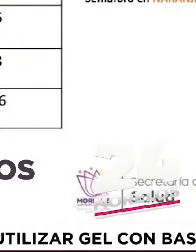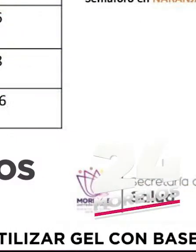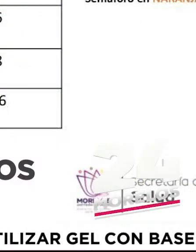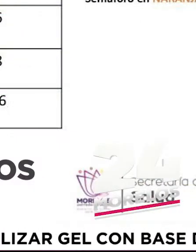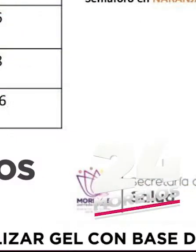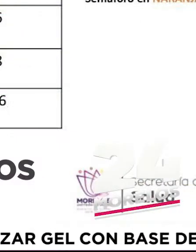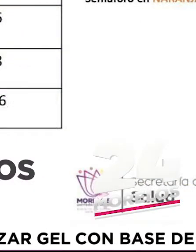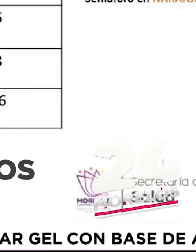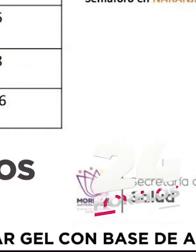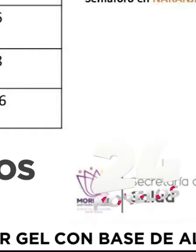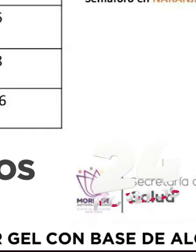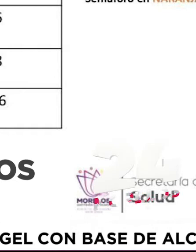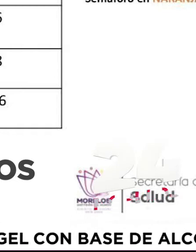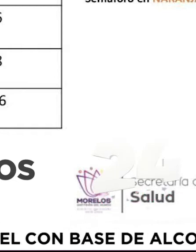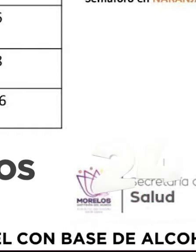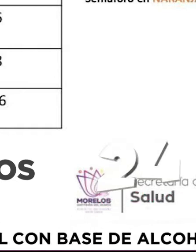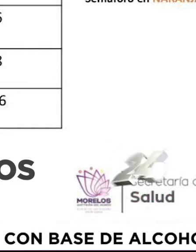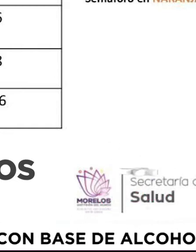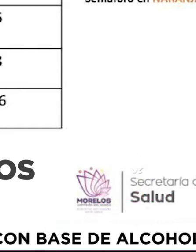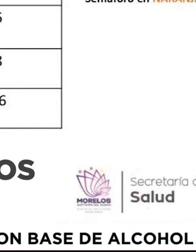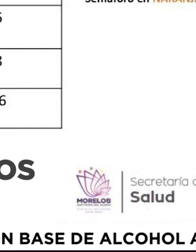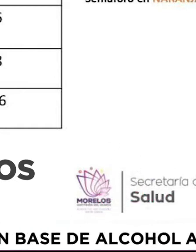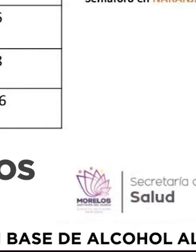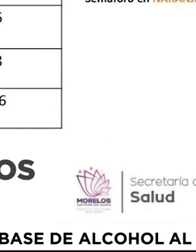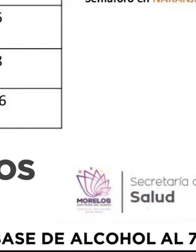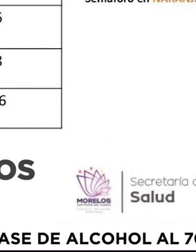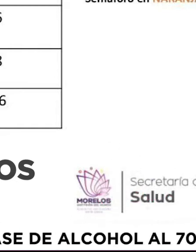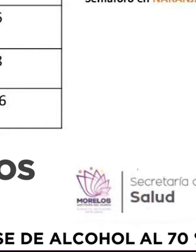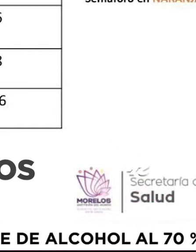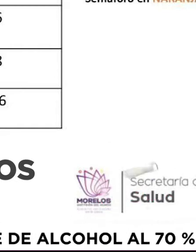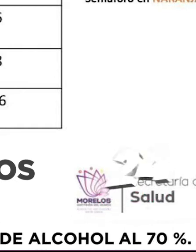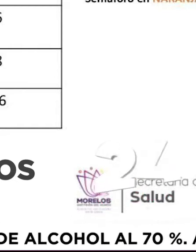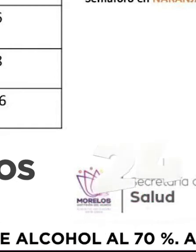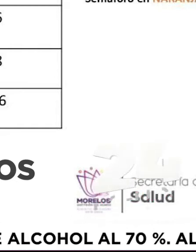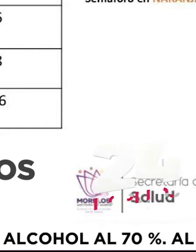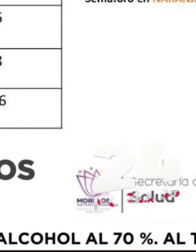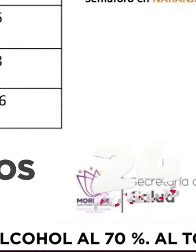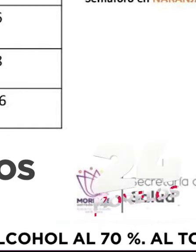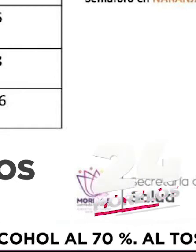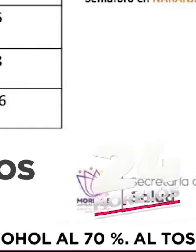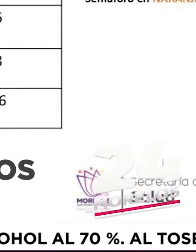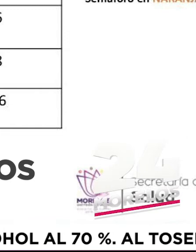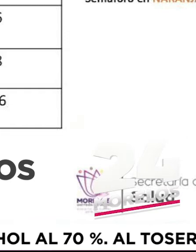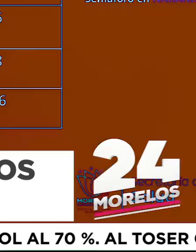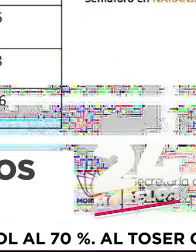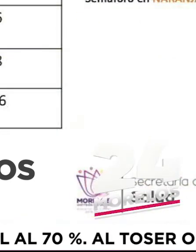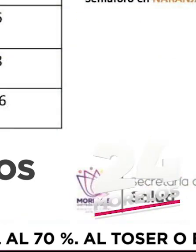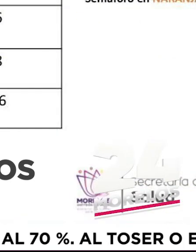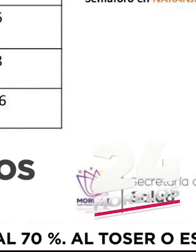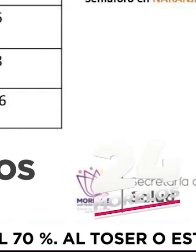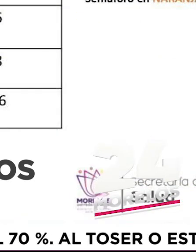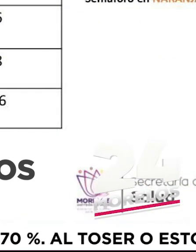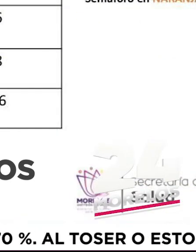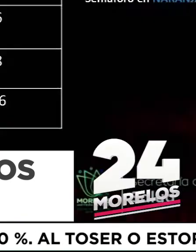de casos en el personal de salud es de 648 confirmados, 573 se han recuperado y ya son